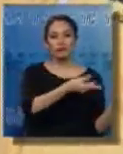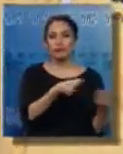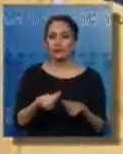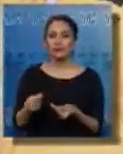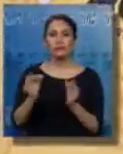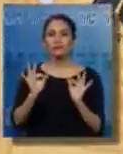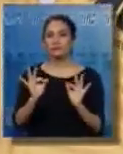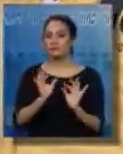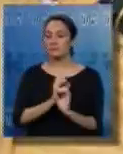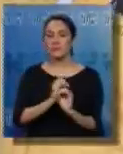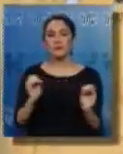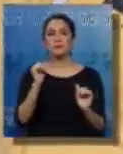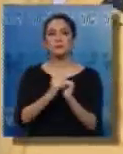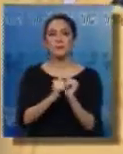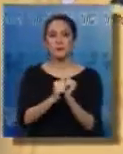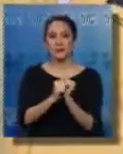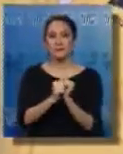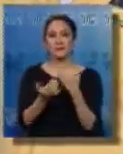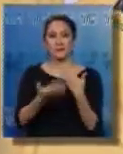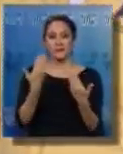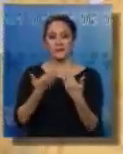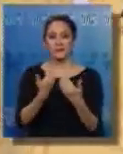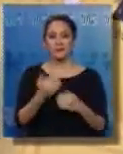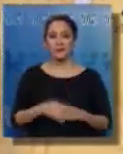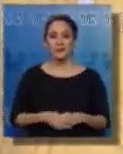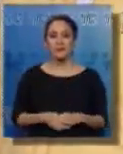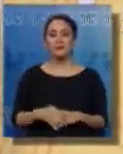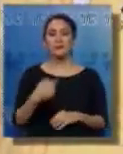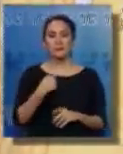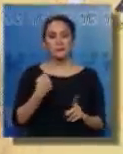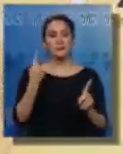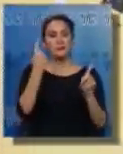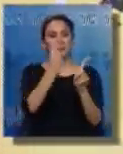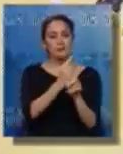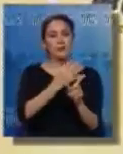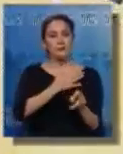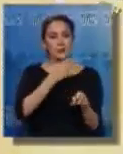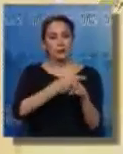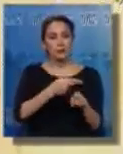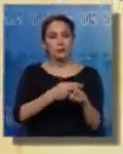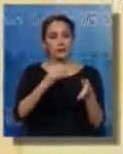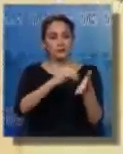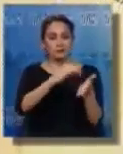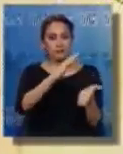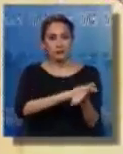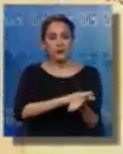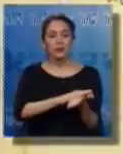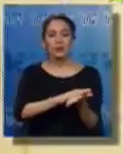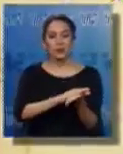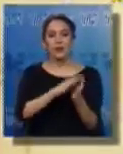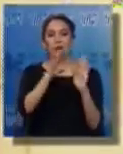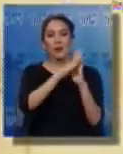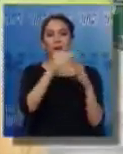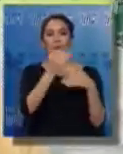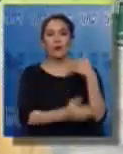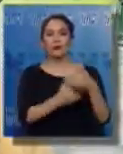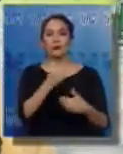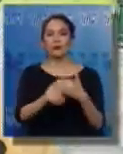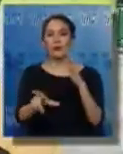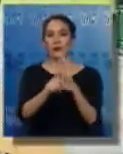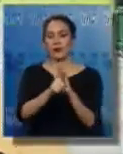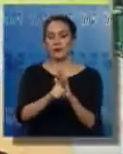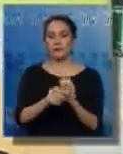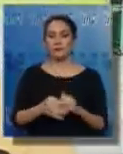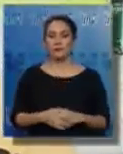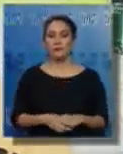llama y en ese momento nosotros nos acercamos y cruzamos con el electrodoméstico al proceso de legalización.